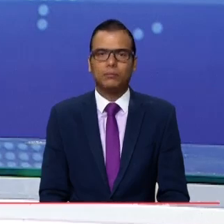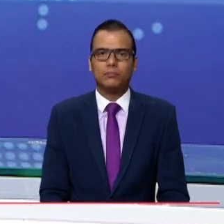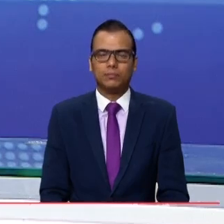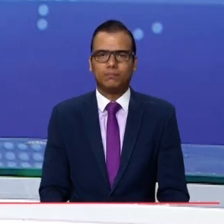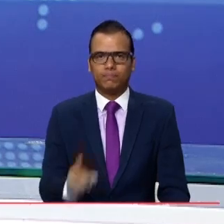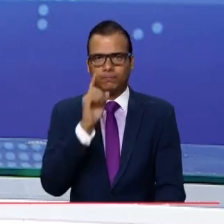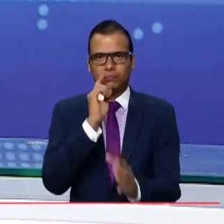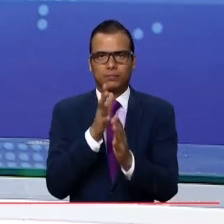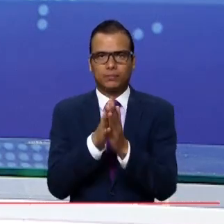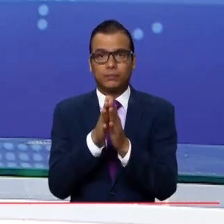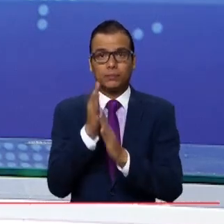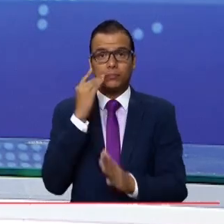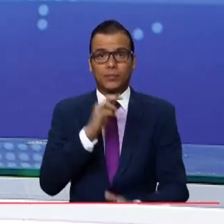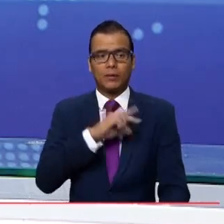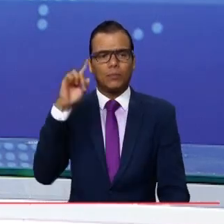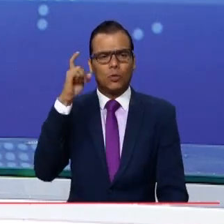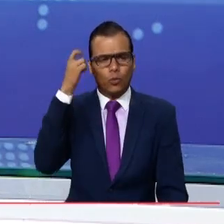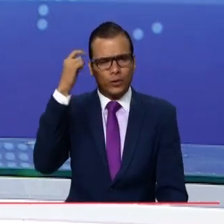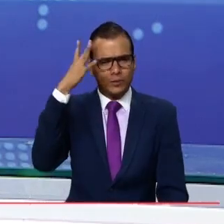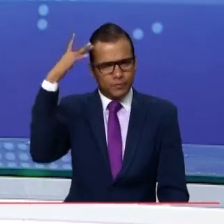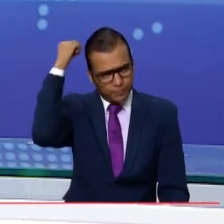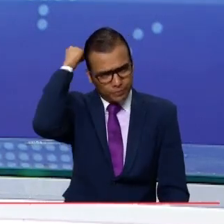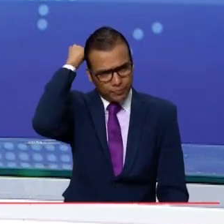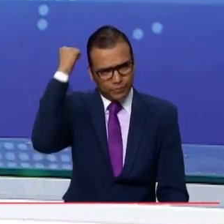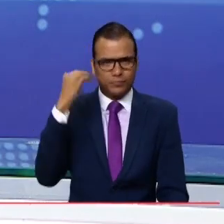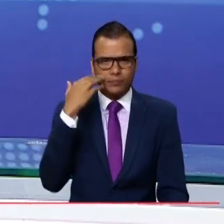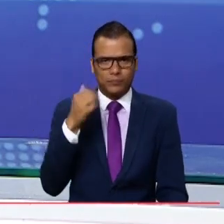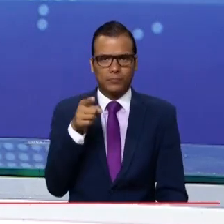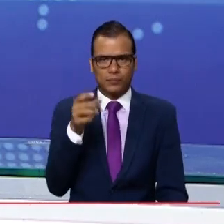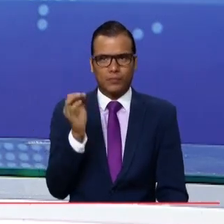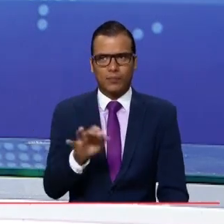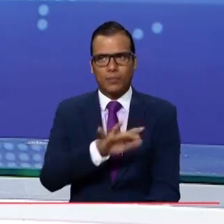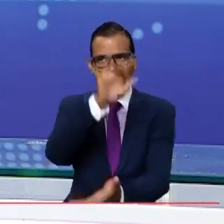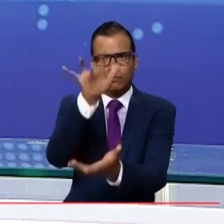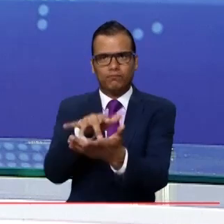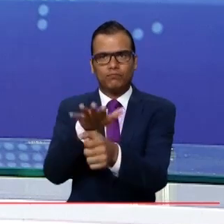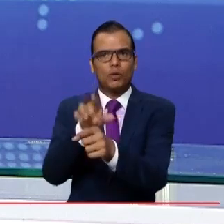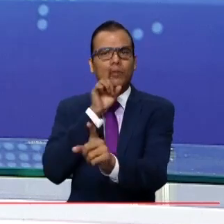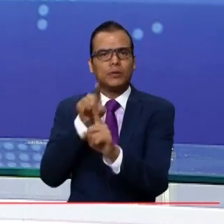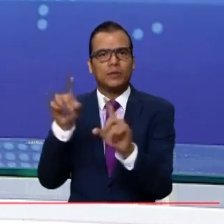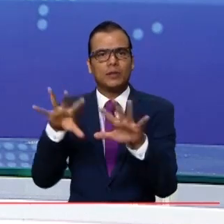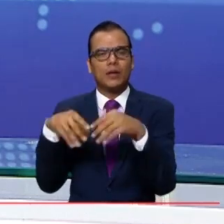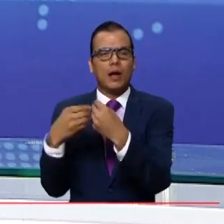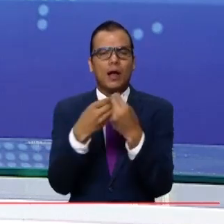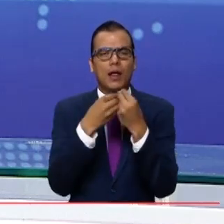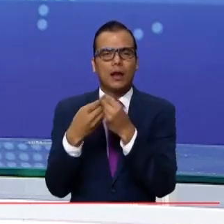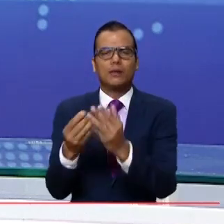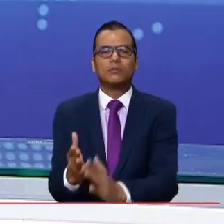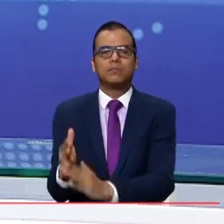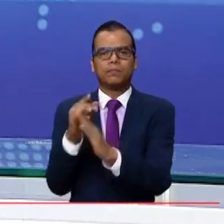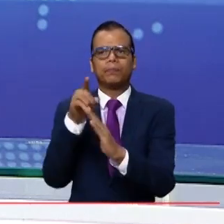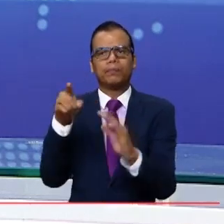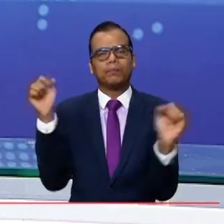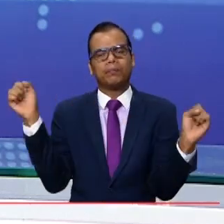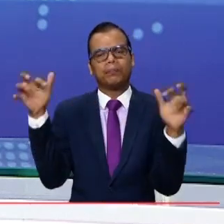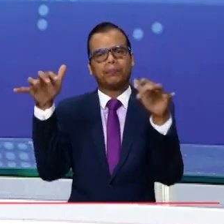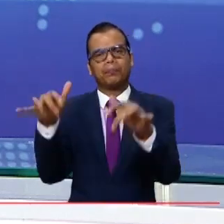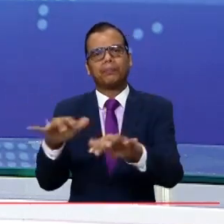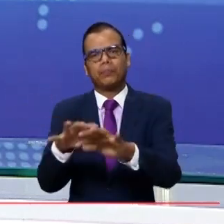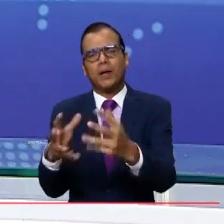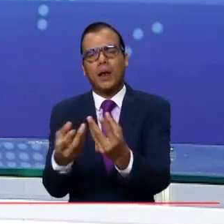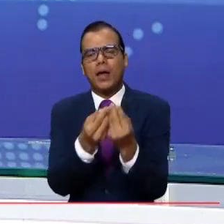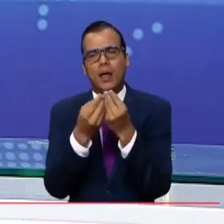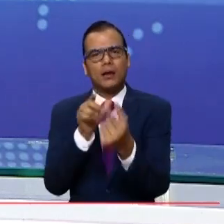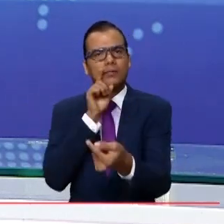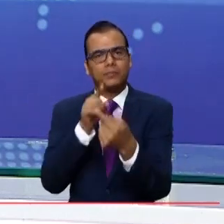Fíjense que la gobernadora del Valle del Cauca, Dilian Francisca Toro Torres, presidió un consejo de seguridad en Buenaventura. Esto con el objetivo de